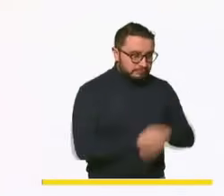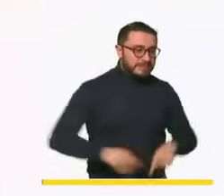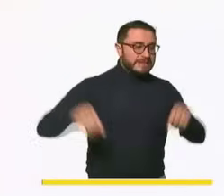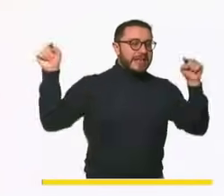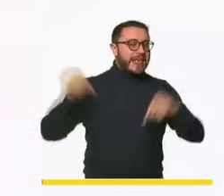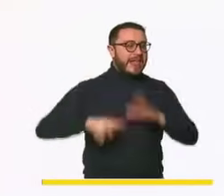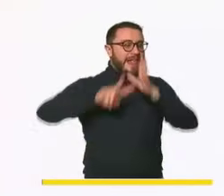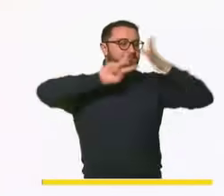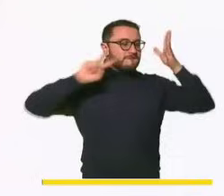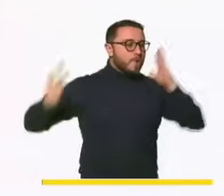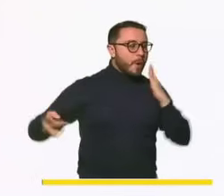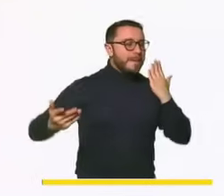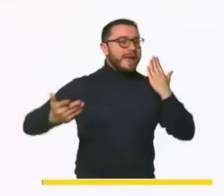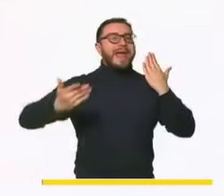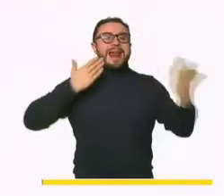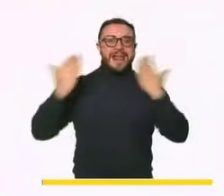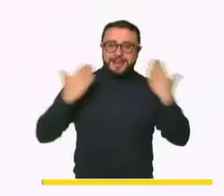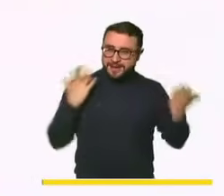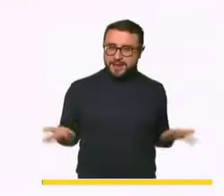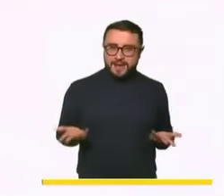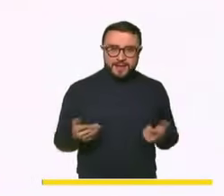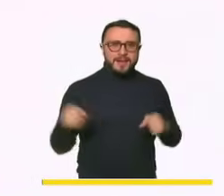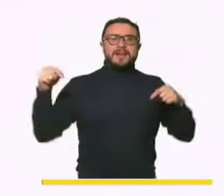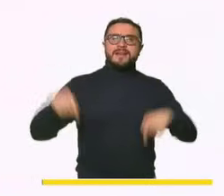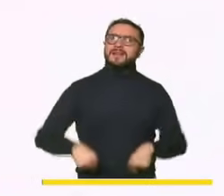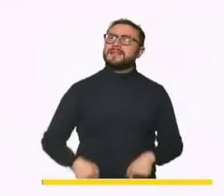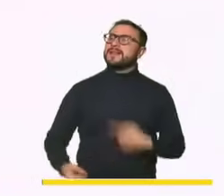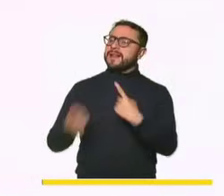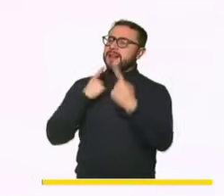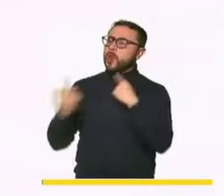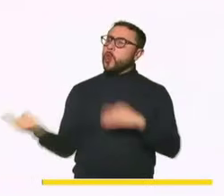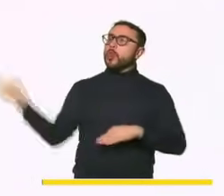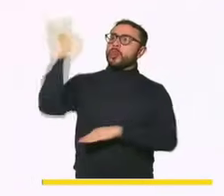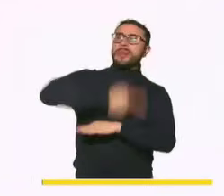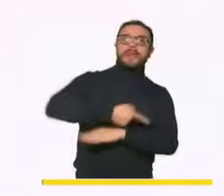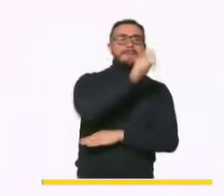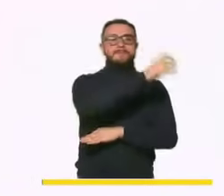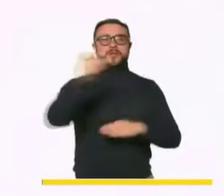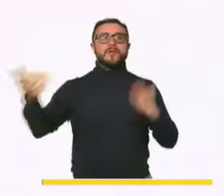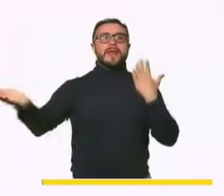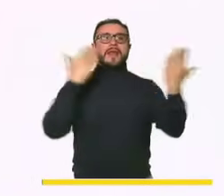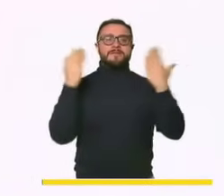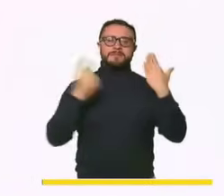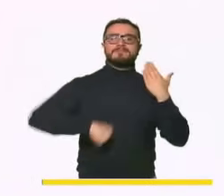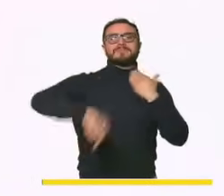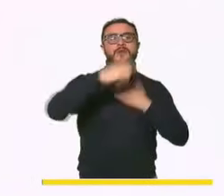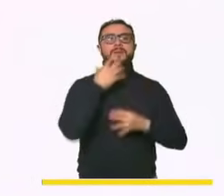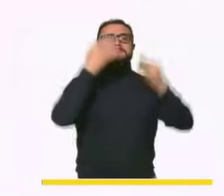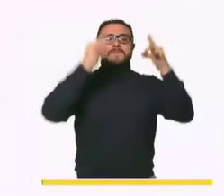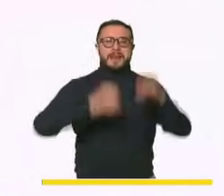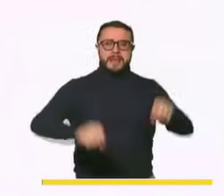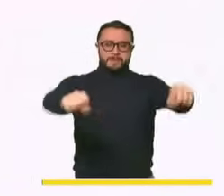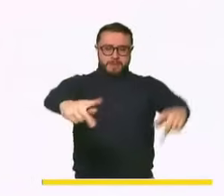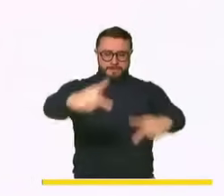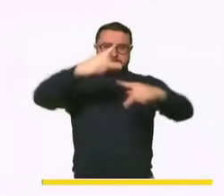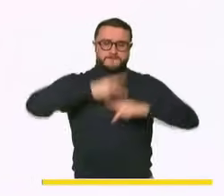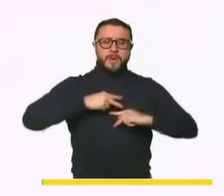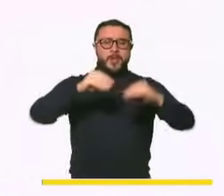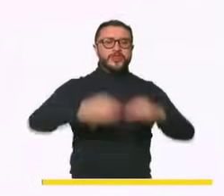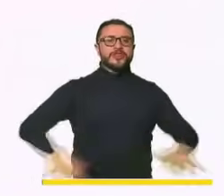reforma agraria. Hablábamos de un día en donde el pueblo campesino pudiera ser el dueño de la